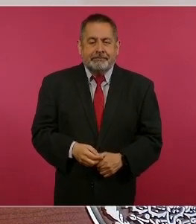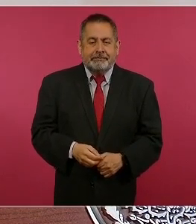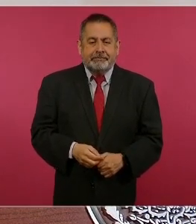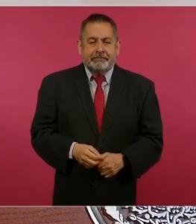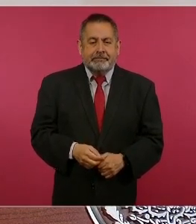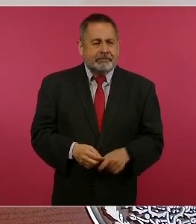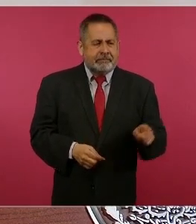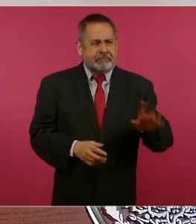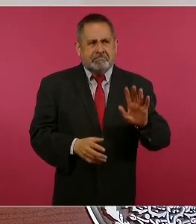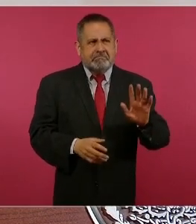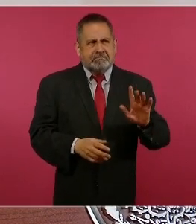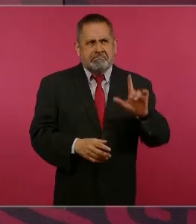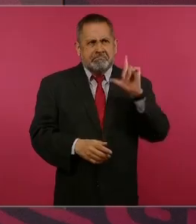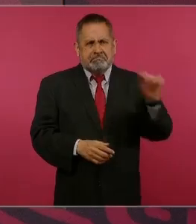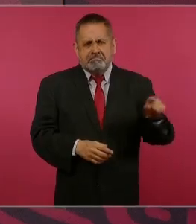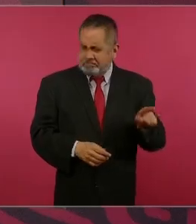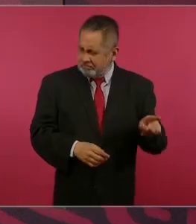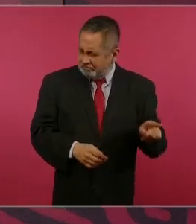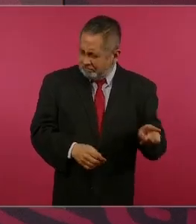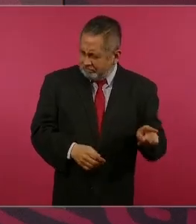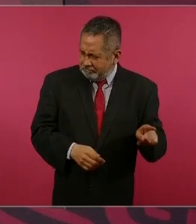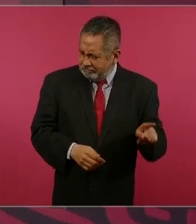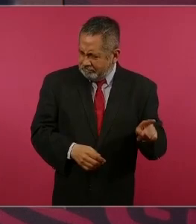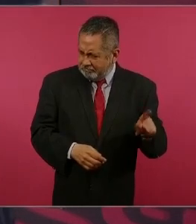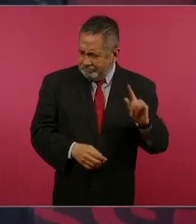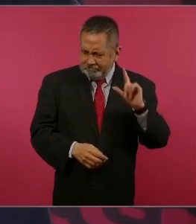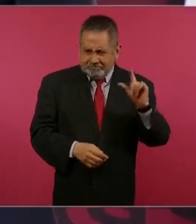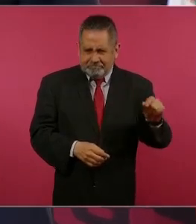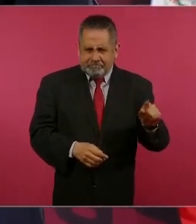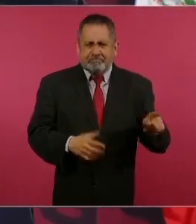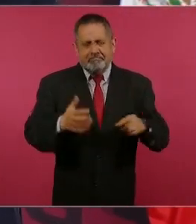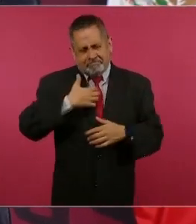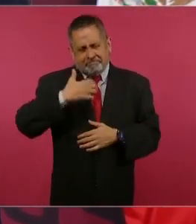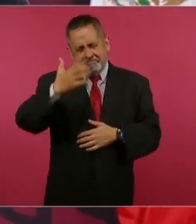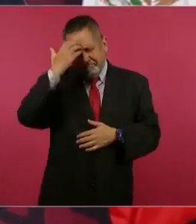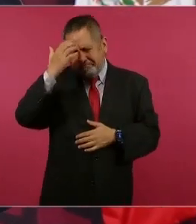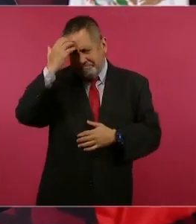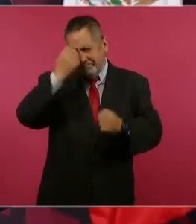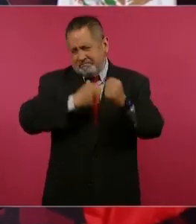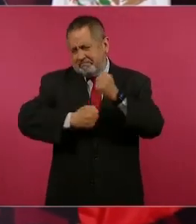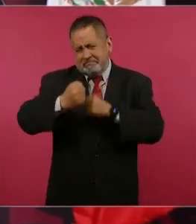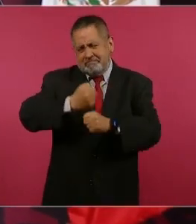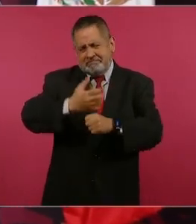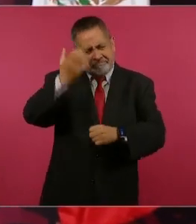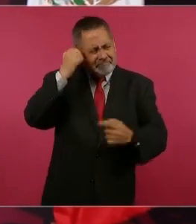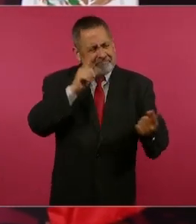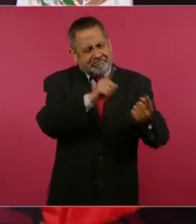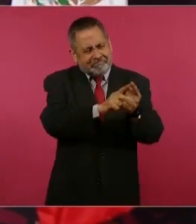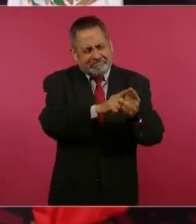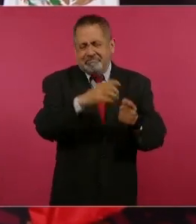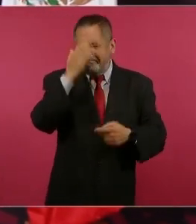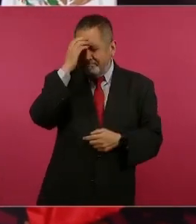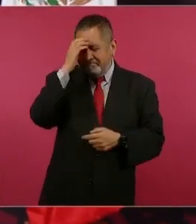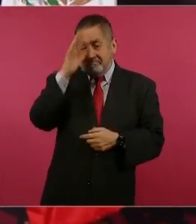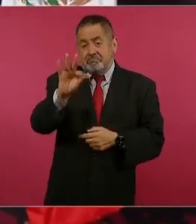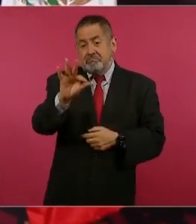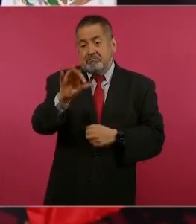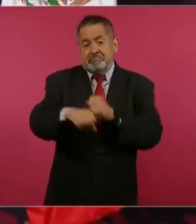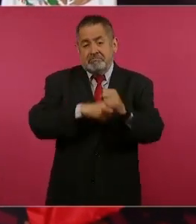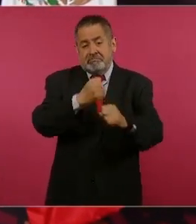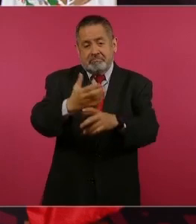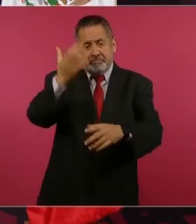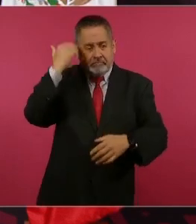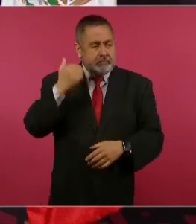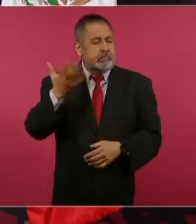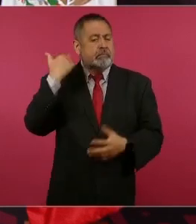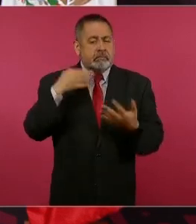ya se fue, que ese lo conocí desde hace 40 años, porque